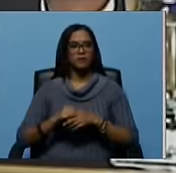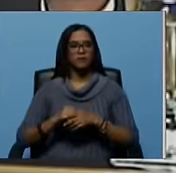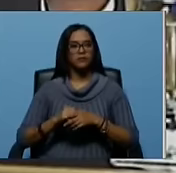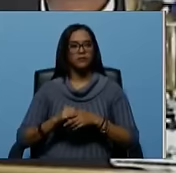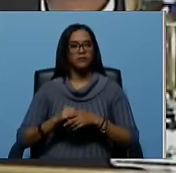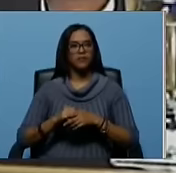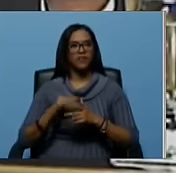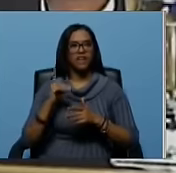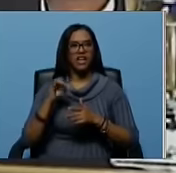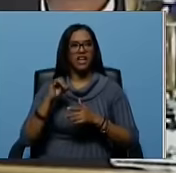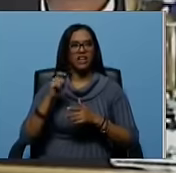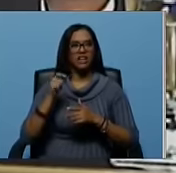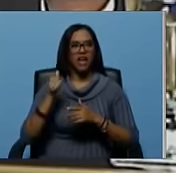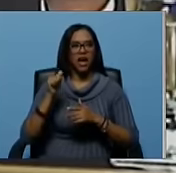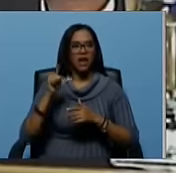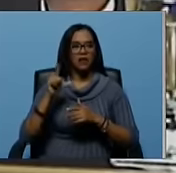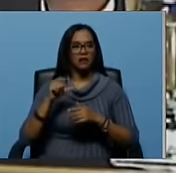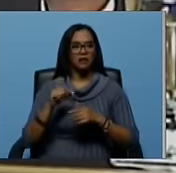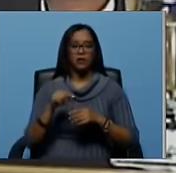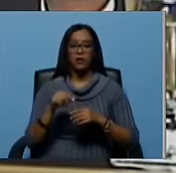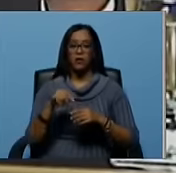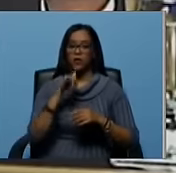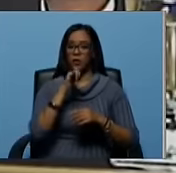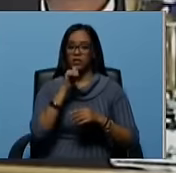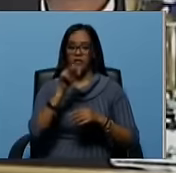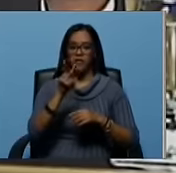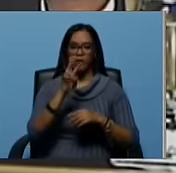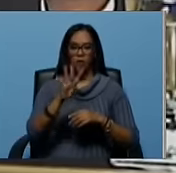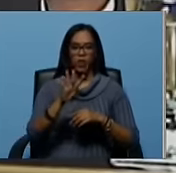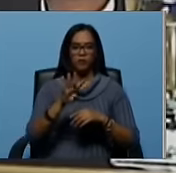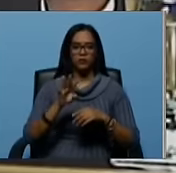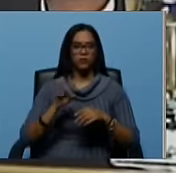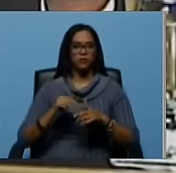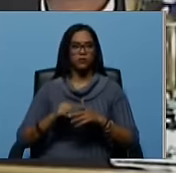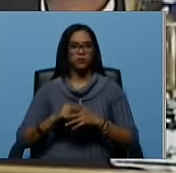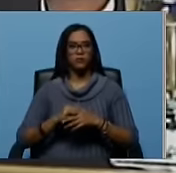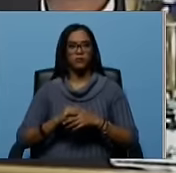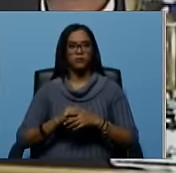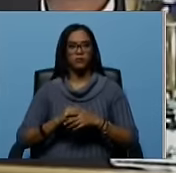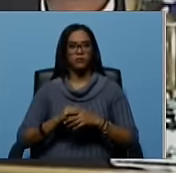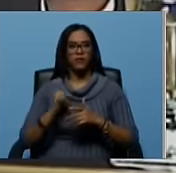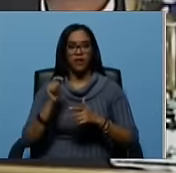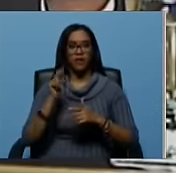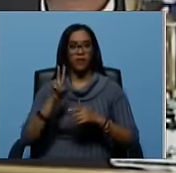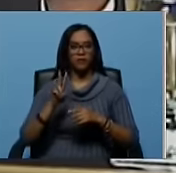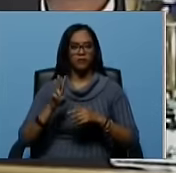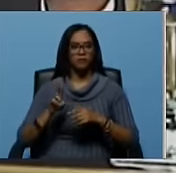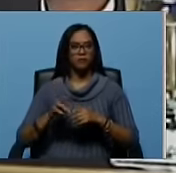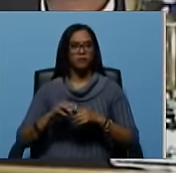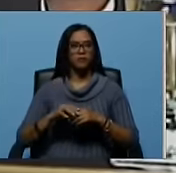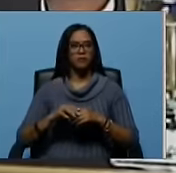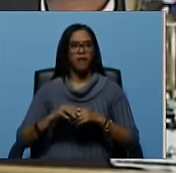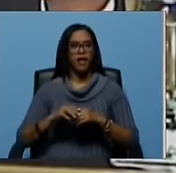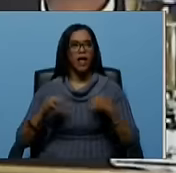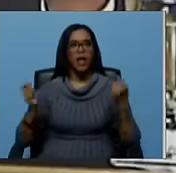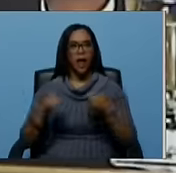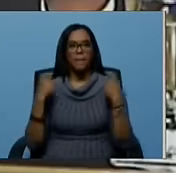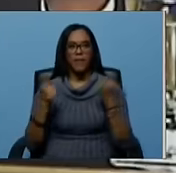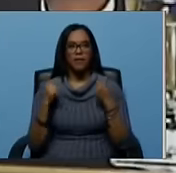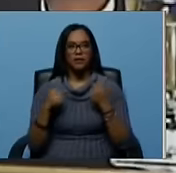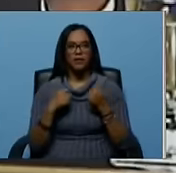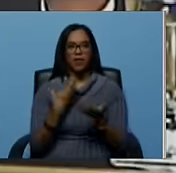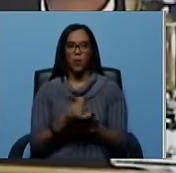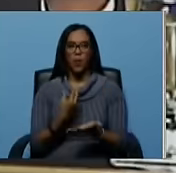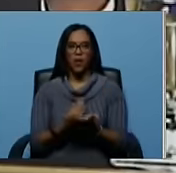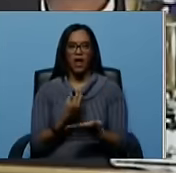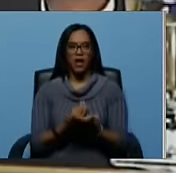digital, noticias 24, arroba noticias 24 TV, la prensa de Monaga, arroba